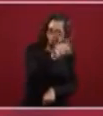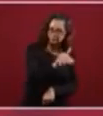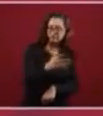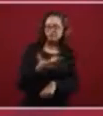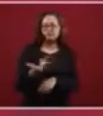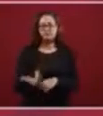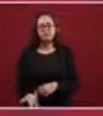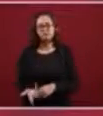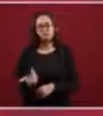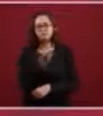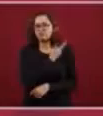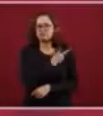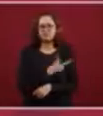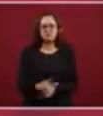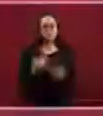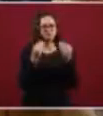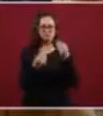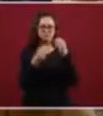No me gusta.